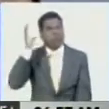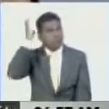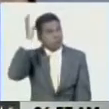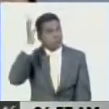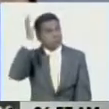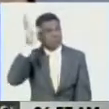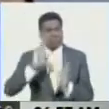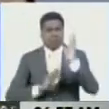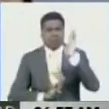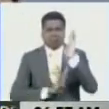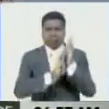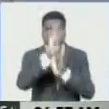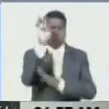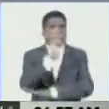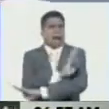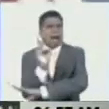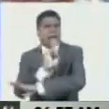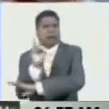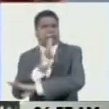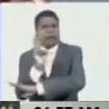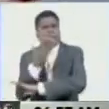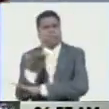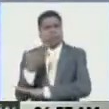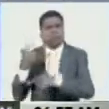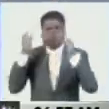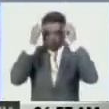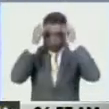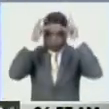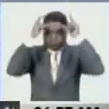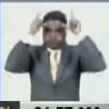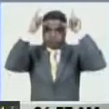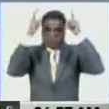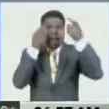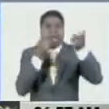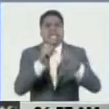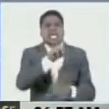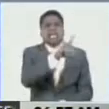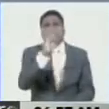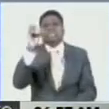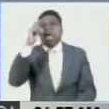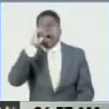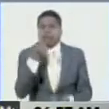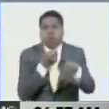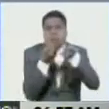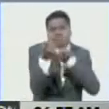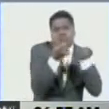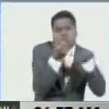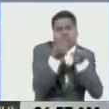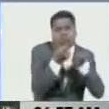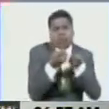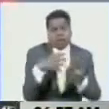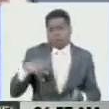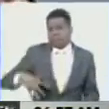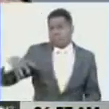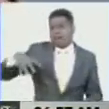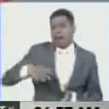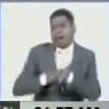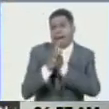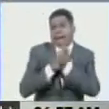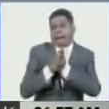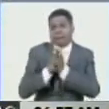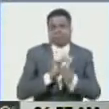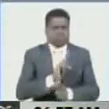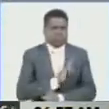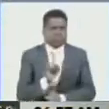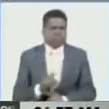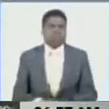se desarrolla mucho más rápidamente que en 100 años de dominación de un gobierno burgués, de estabilidad